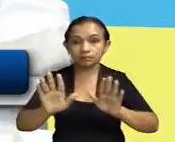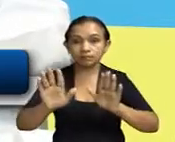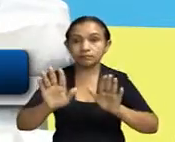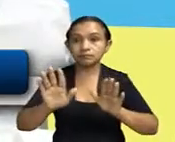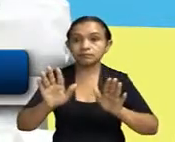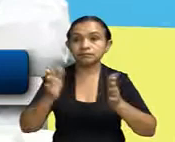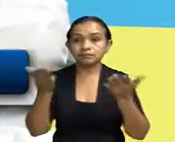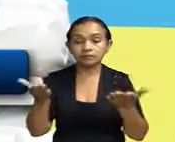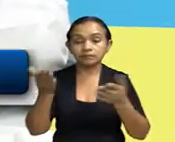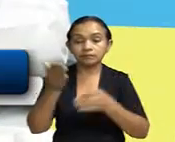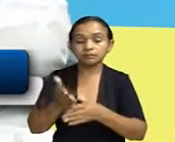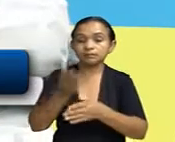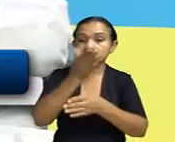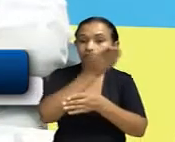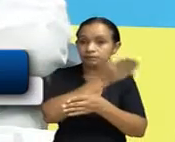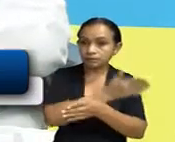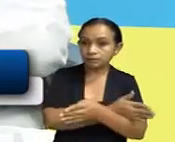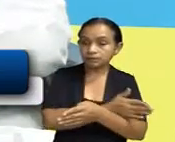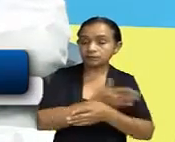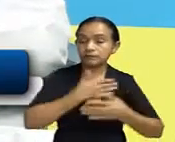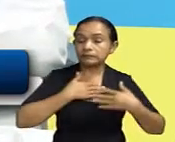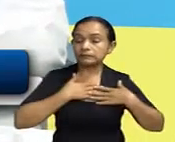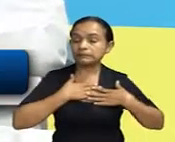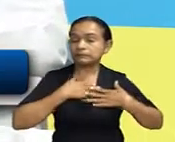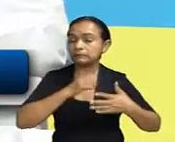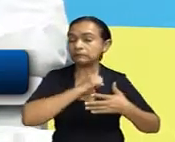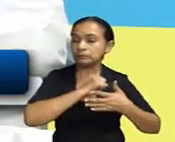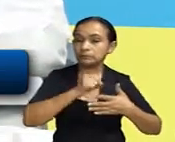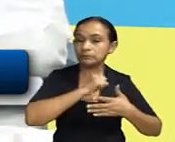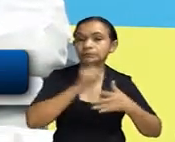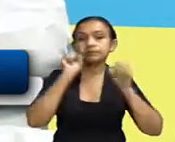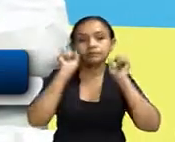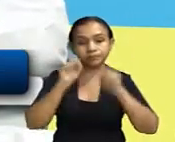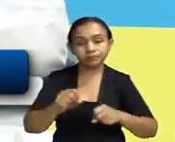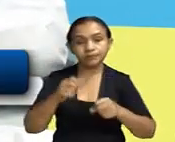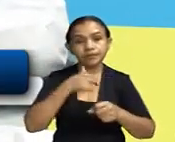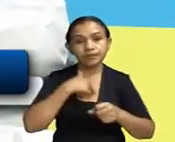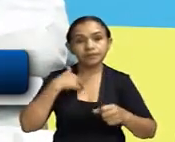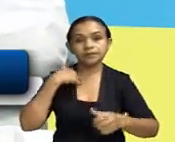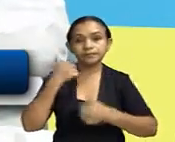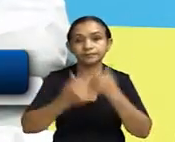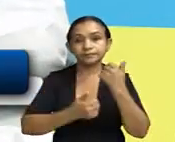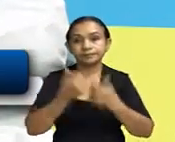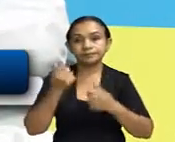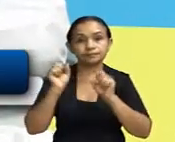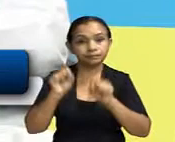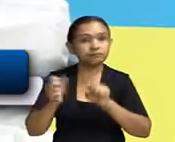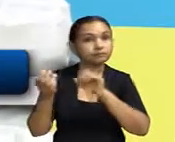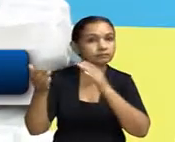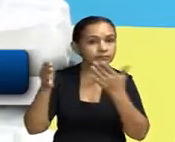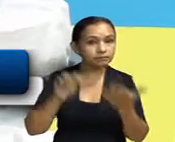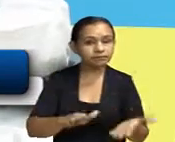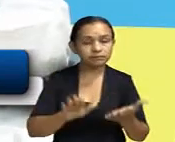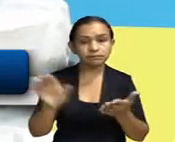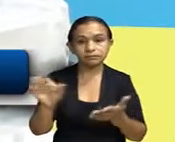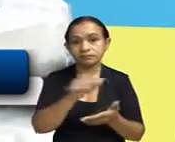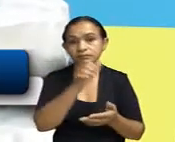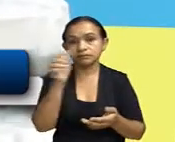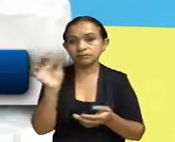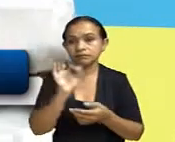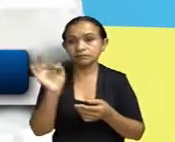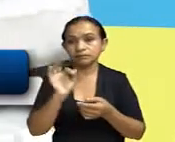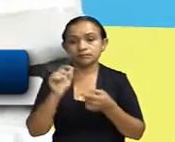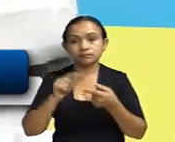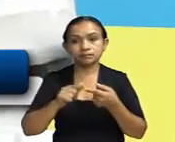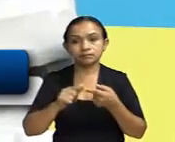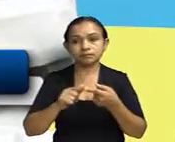inicio, es la antesala de un infarto agudo de miocardio, una obstrucción severa. Mortal. Ajá. Y el otro patrón es el que llamamos